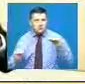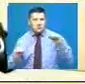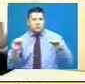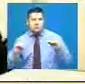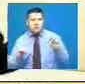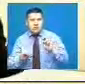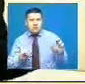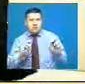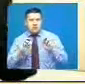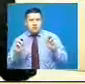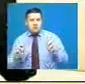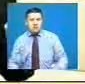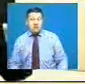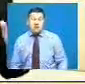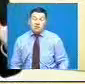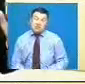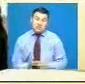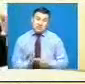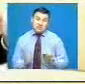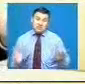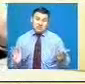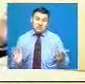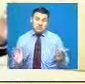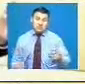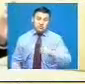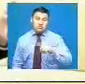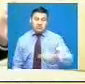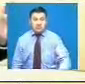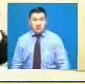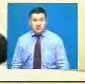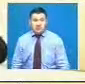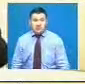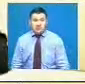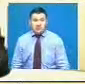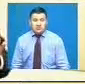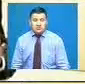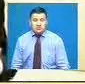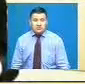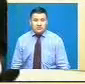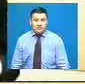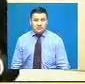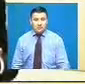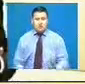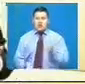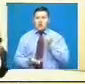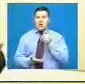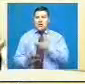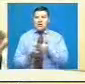adecuado, pero eso no quiere decir que si se considera necesario, se deje de intervenir.